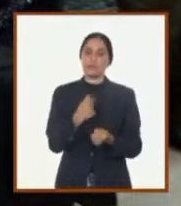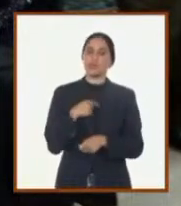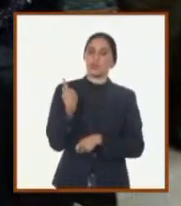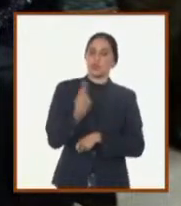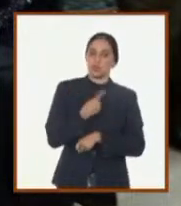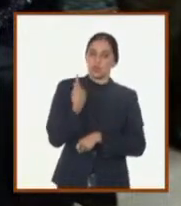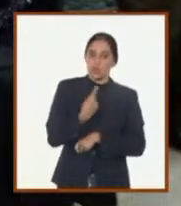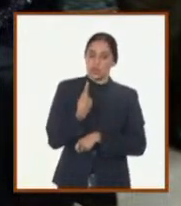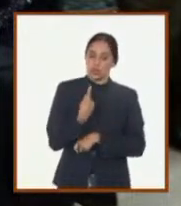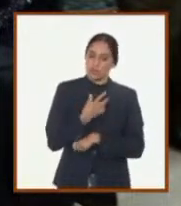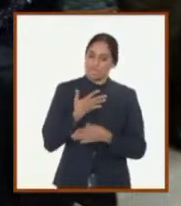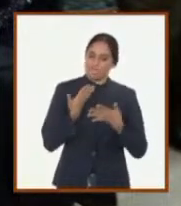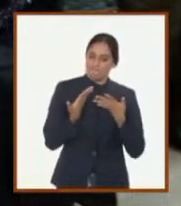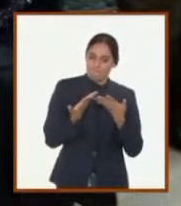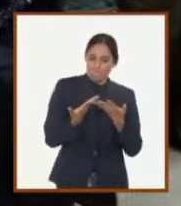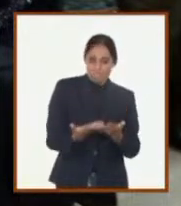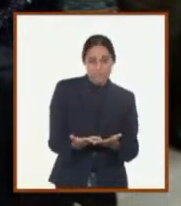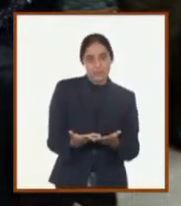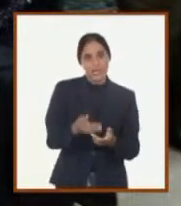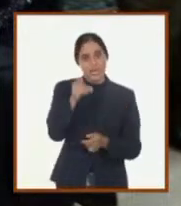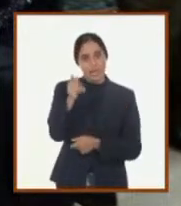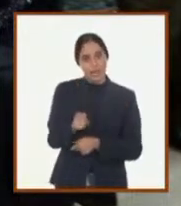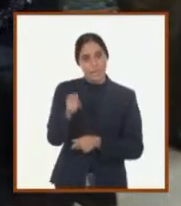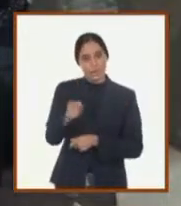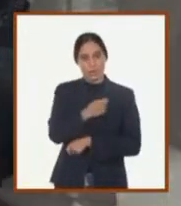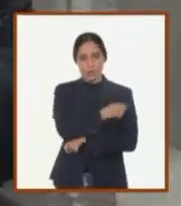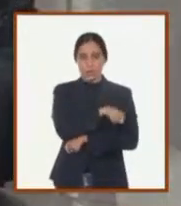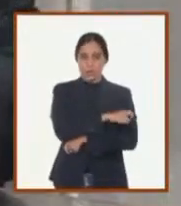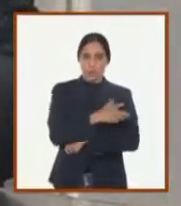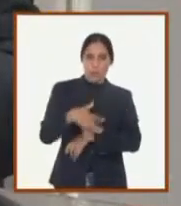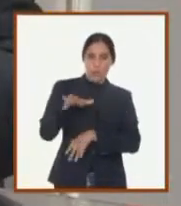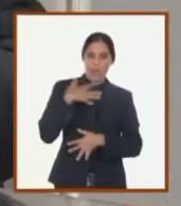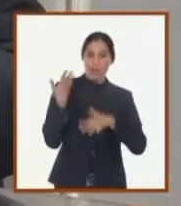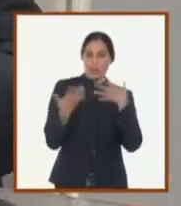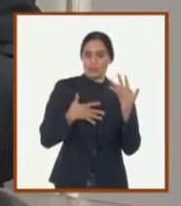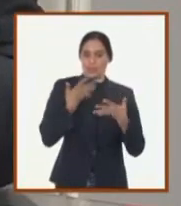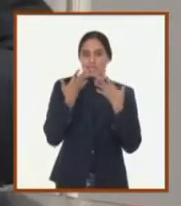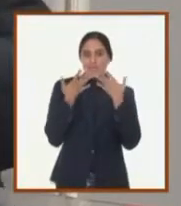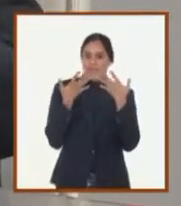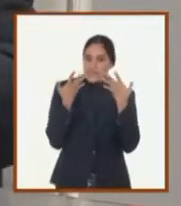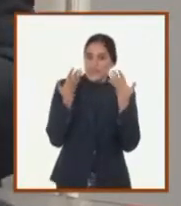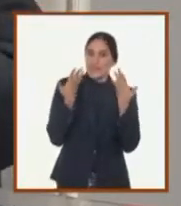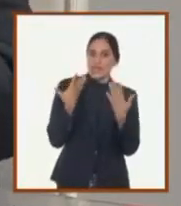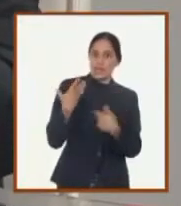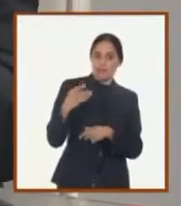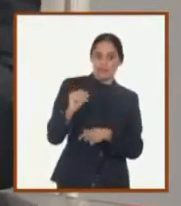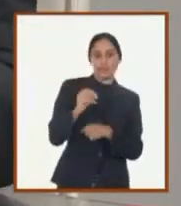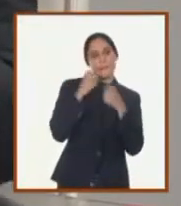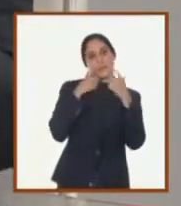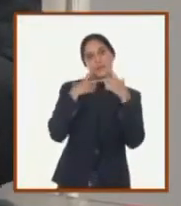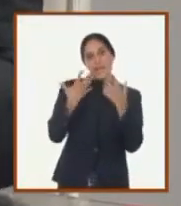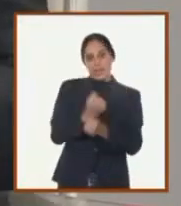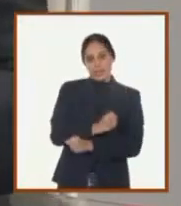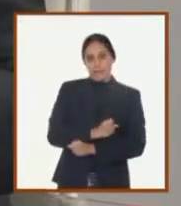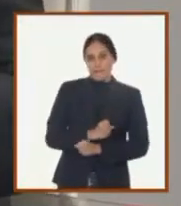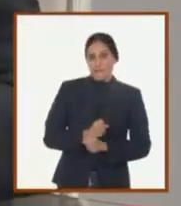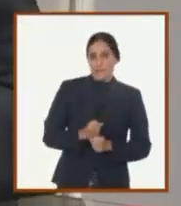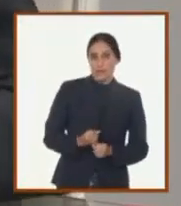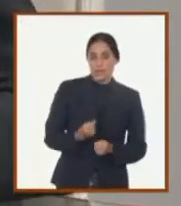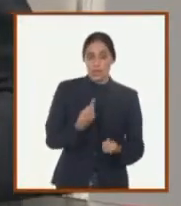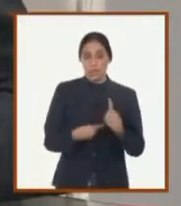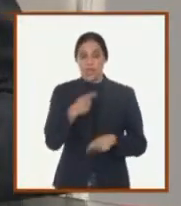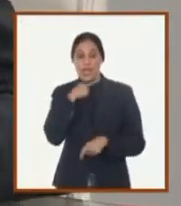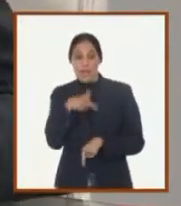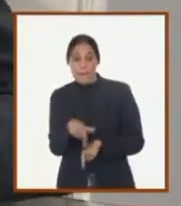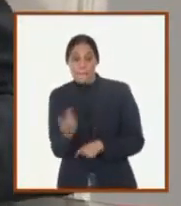satisfacción de que las personas eh se van contentas y se y al menos se hizo el esfuerzo si acaso vienen buscando